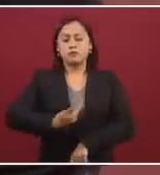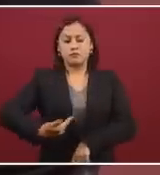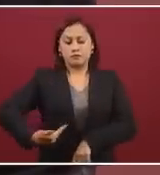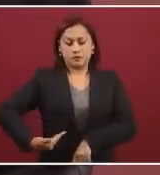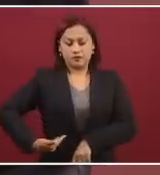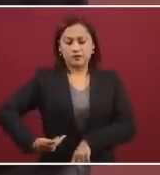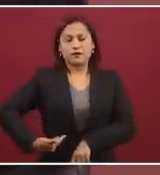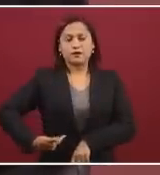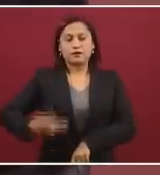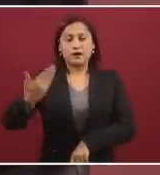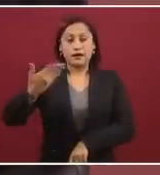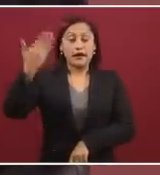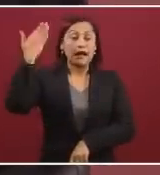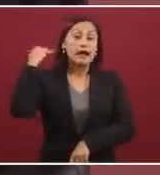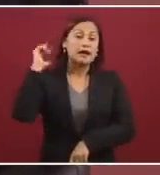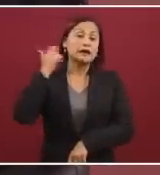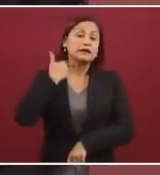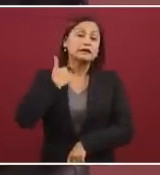corte